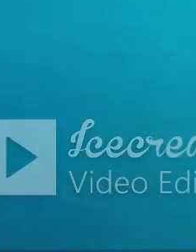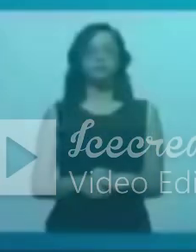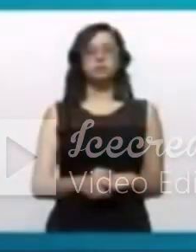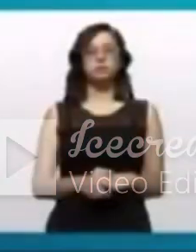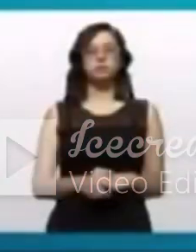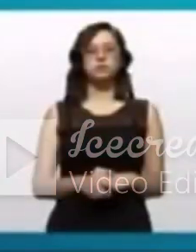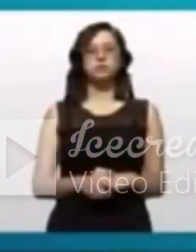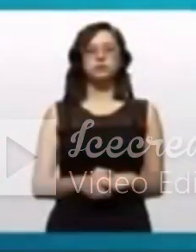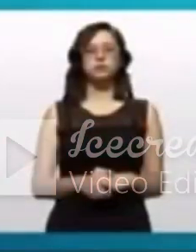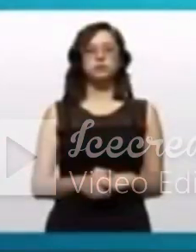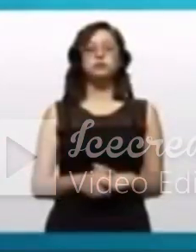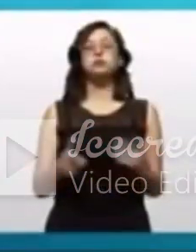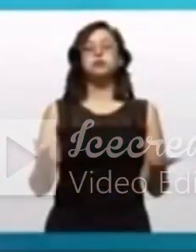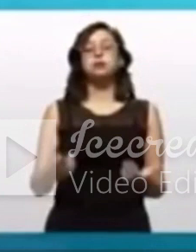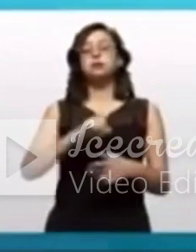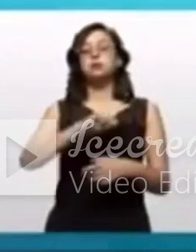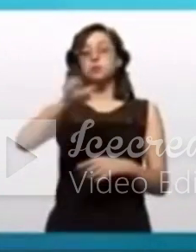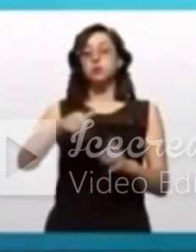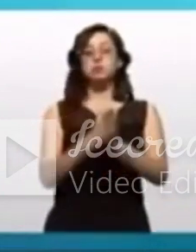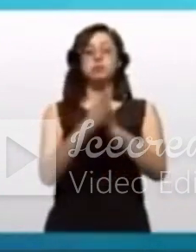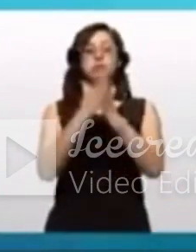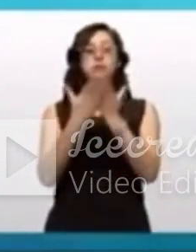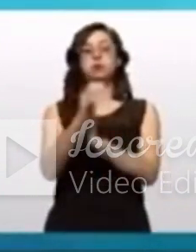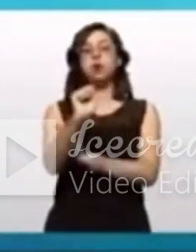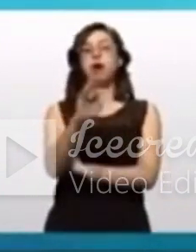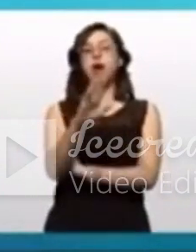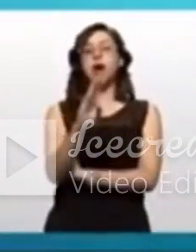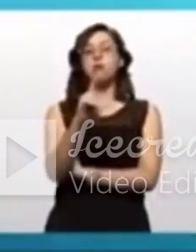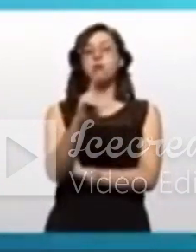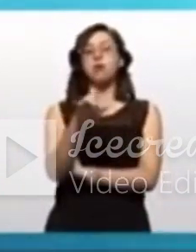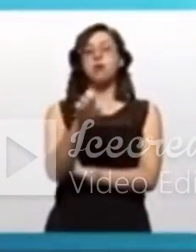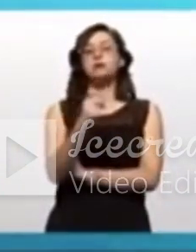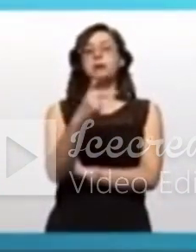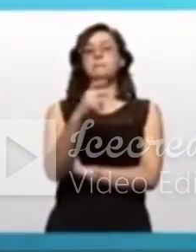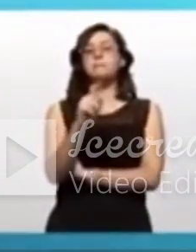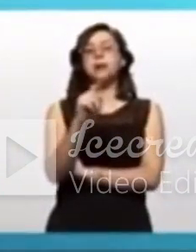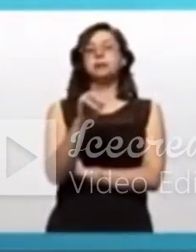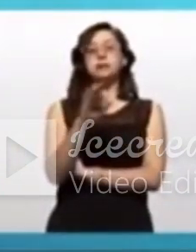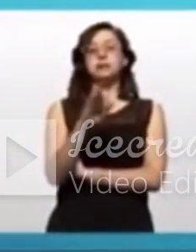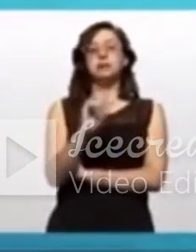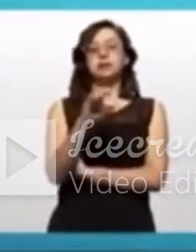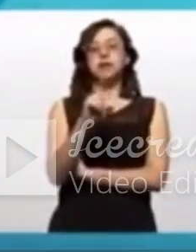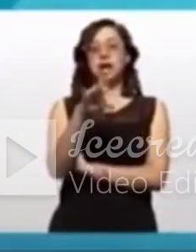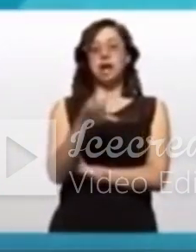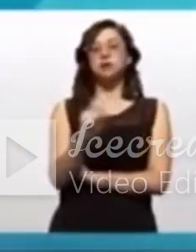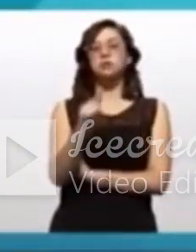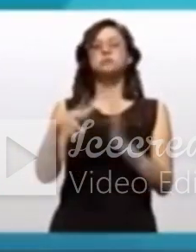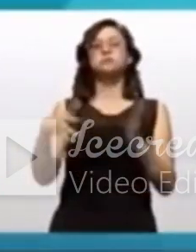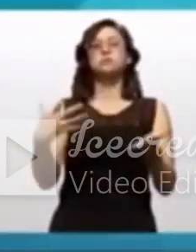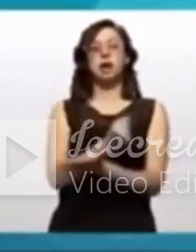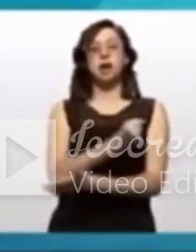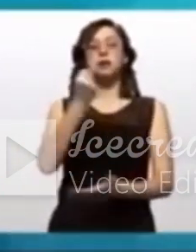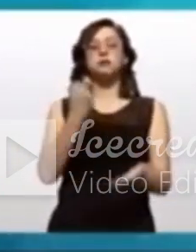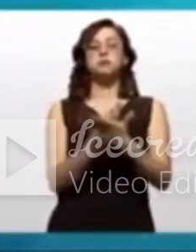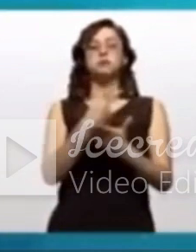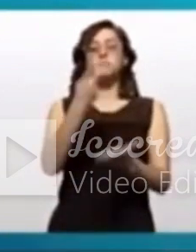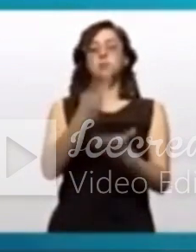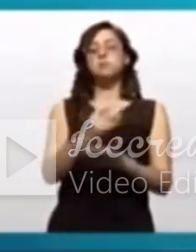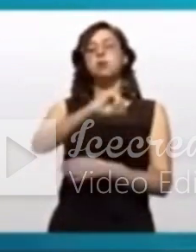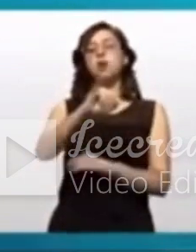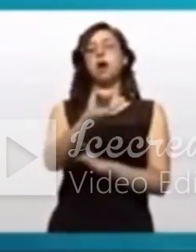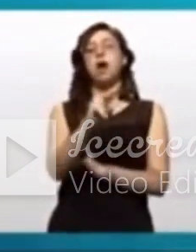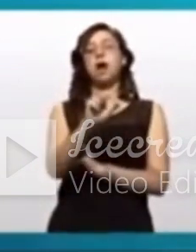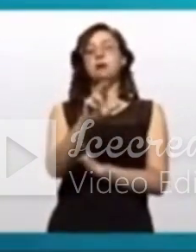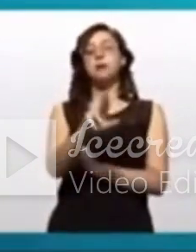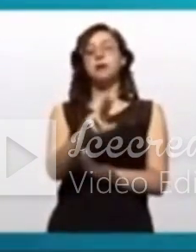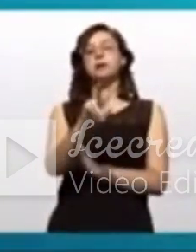Árboles petrificados en 1977 es la obra con la que ganó el premio Javier Villaurrutia en ese mismo año,